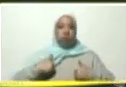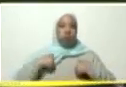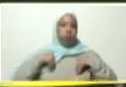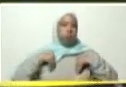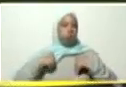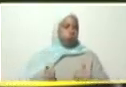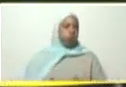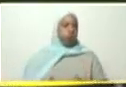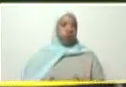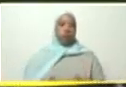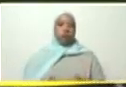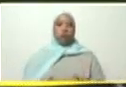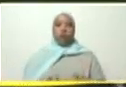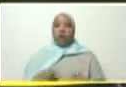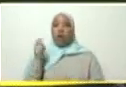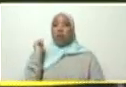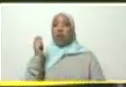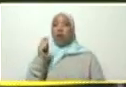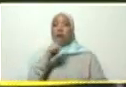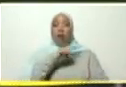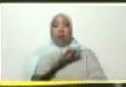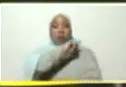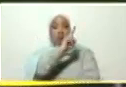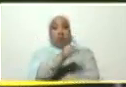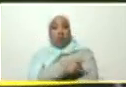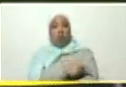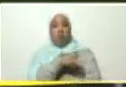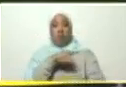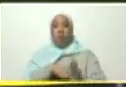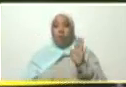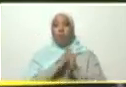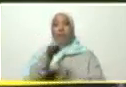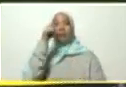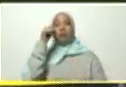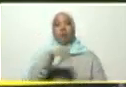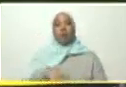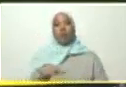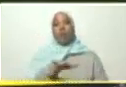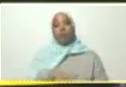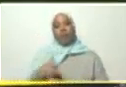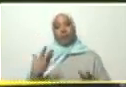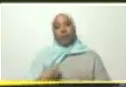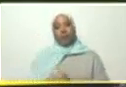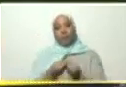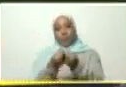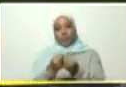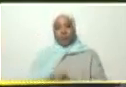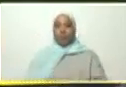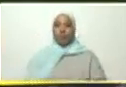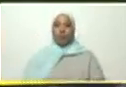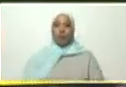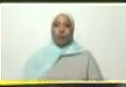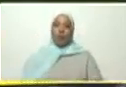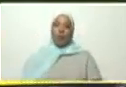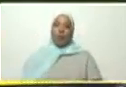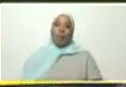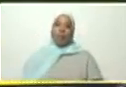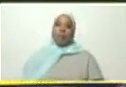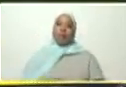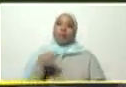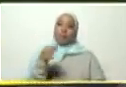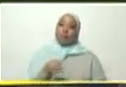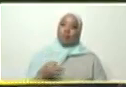poder construir fuerza y poder del pueblo para el pueblo y con el pueblo permanentemente por eso